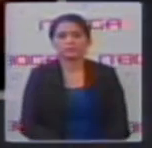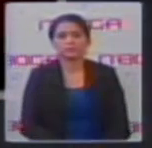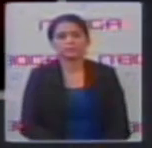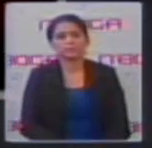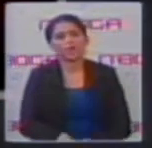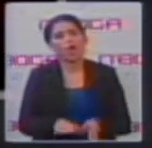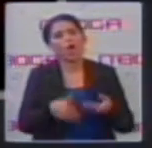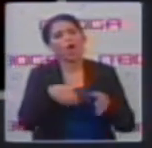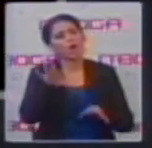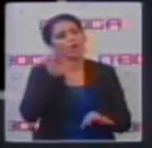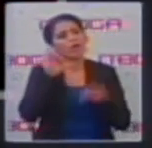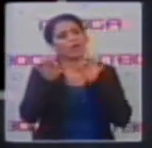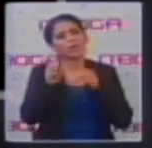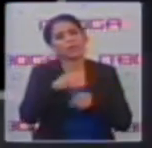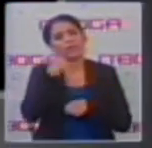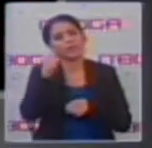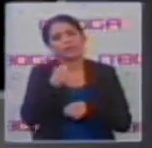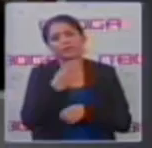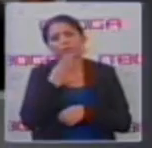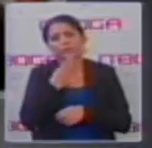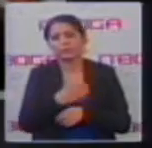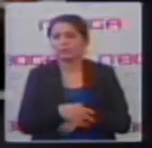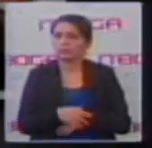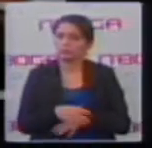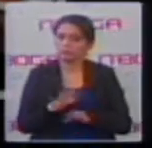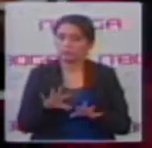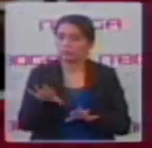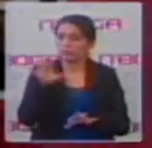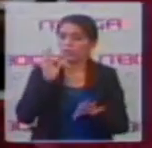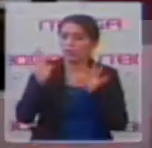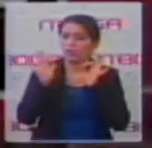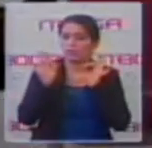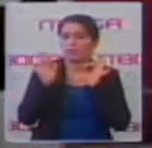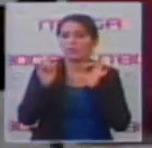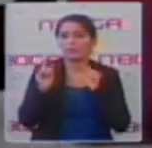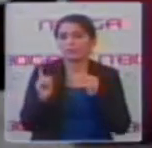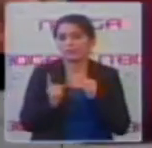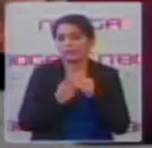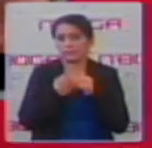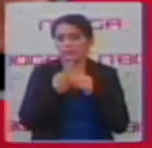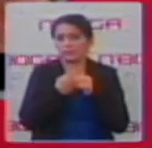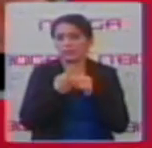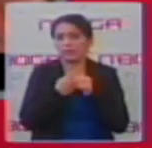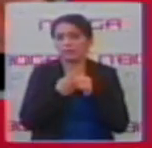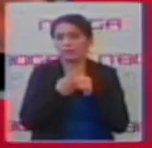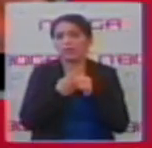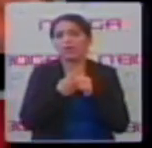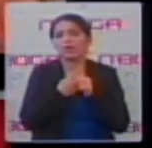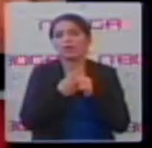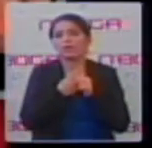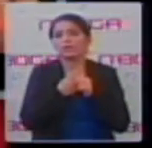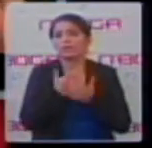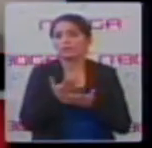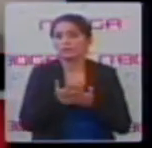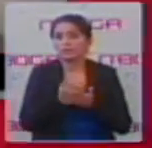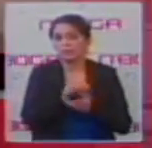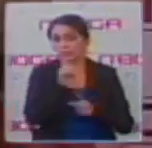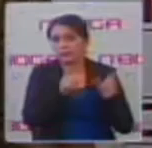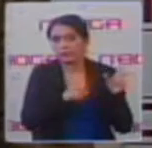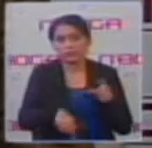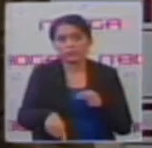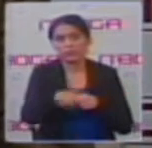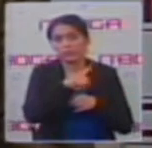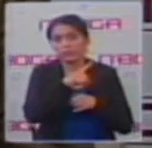fueron escogidos los ganadores? Los ganadores son primero escogidos en una presencia internacional, es decir, qué tanto se conoce de